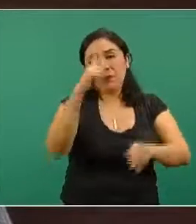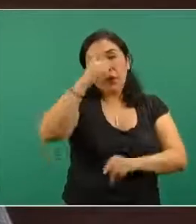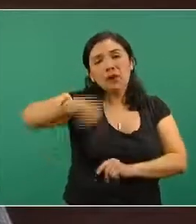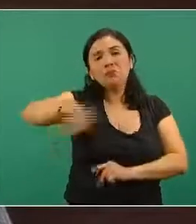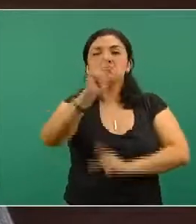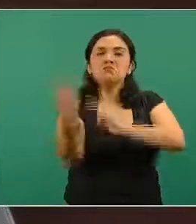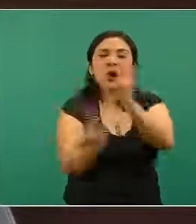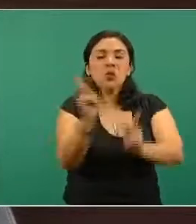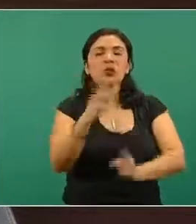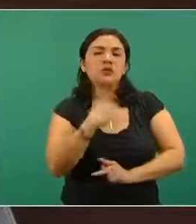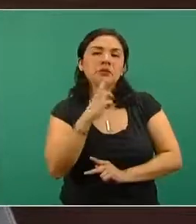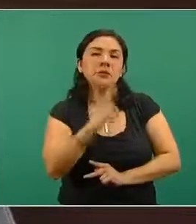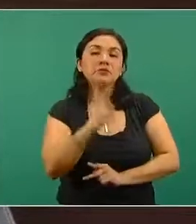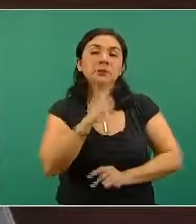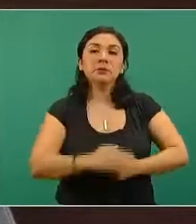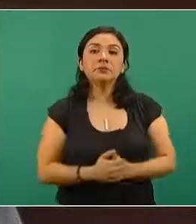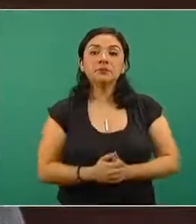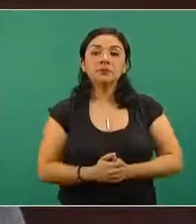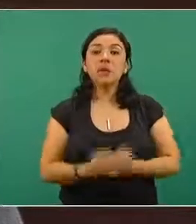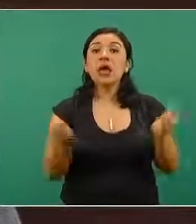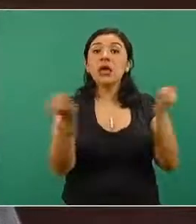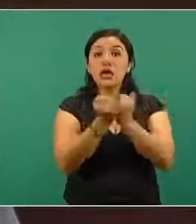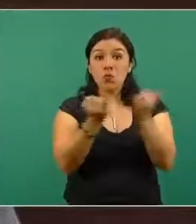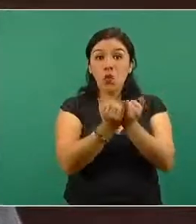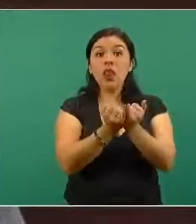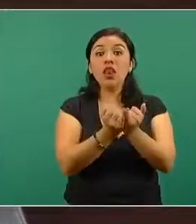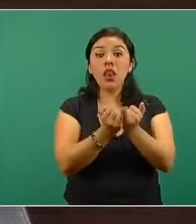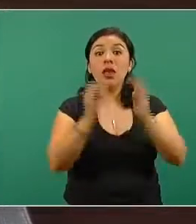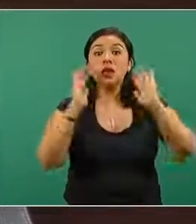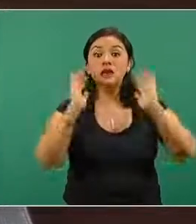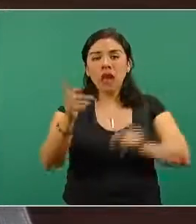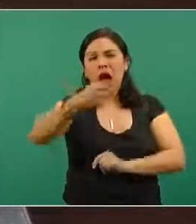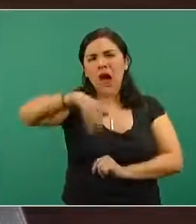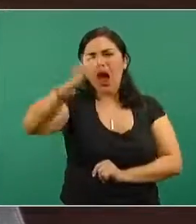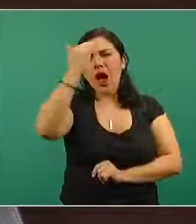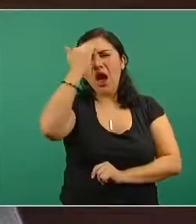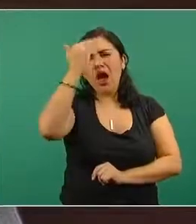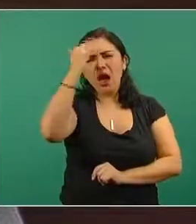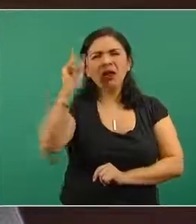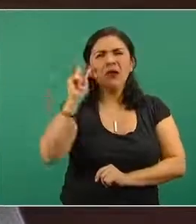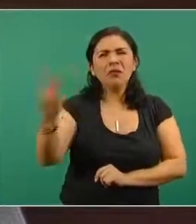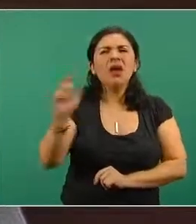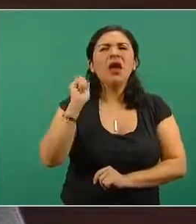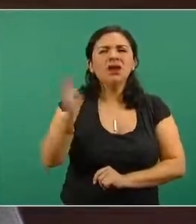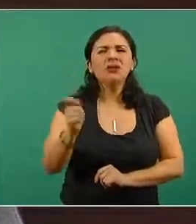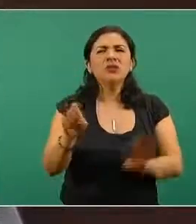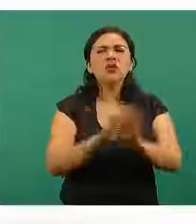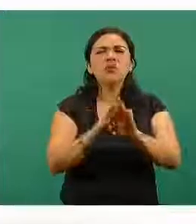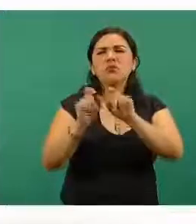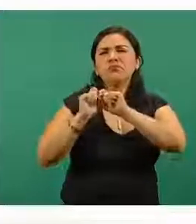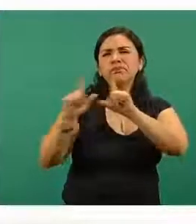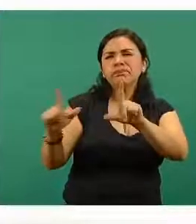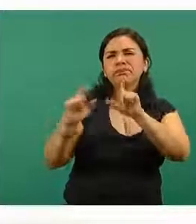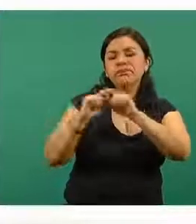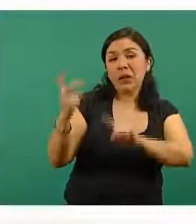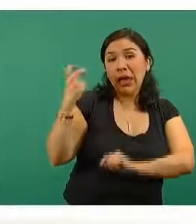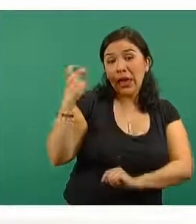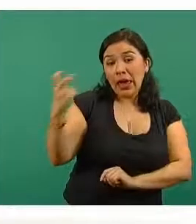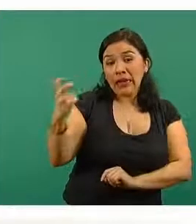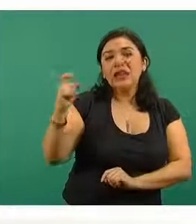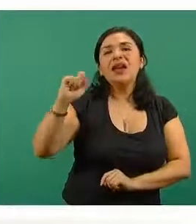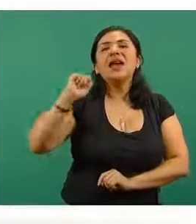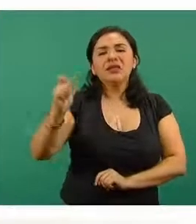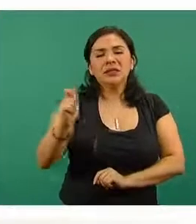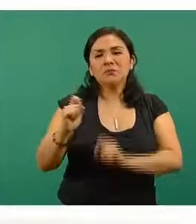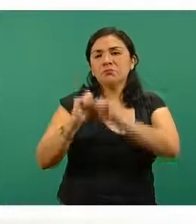y respuestas. Ya también están ya familiarizados con las diapositivas. Esta es